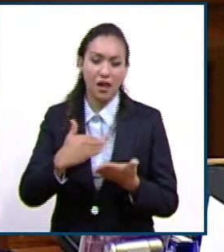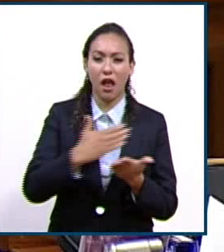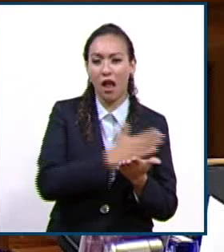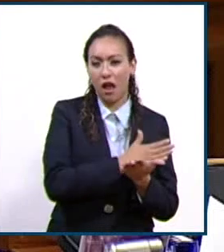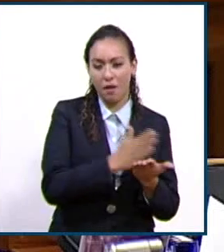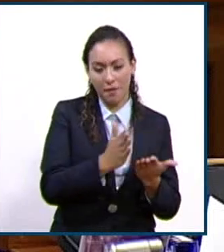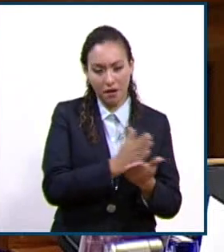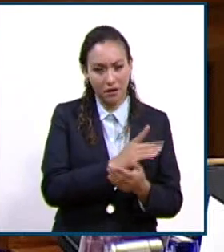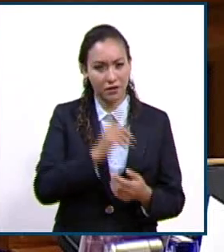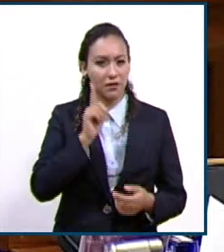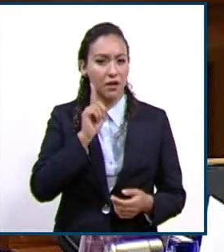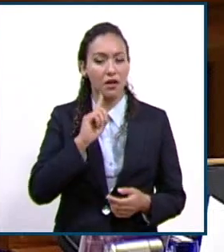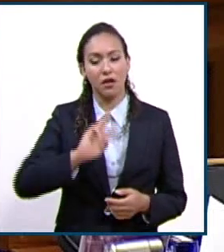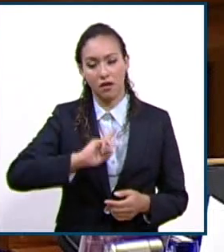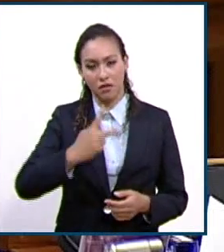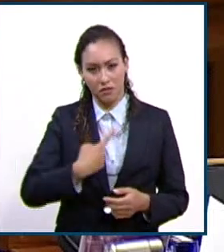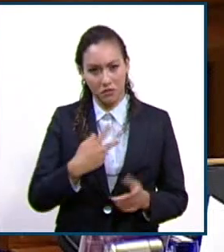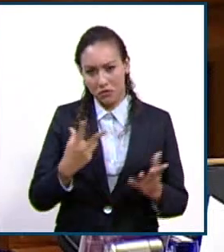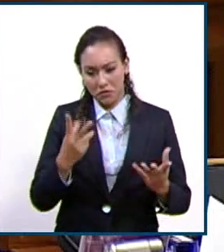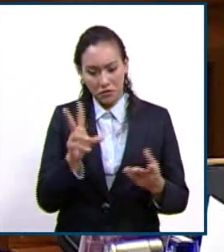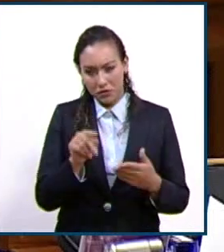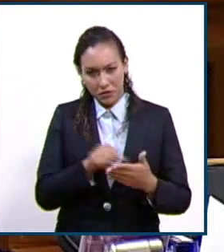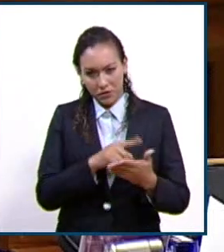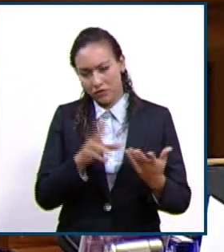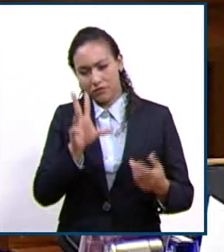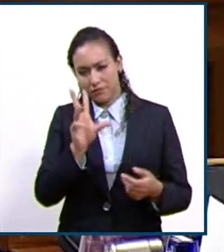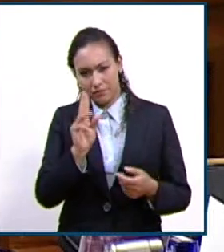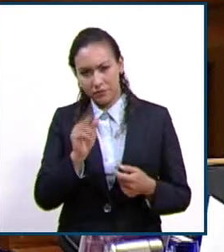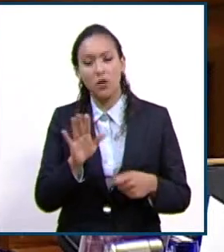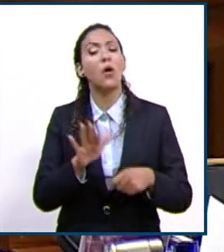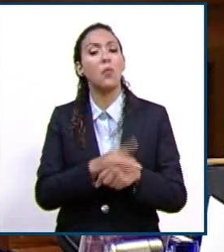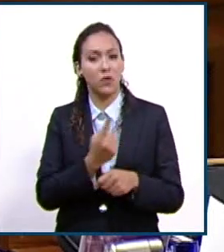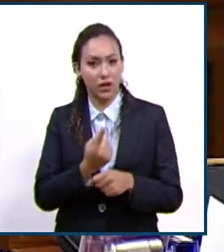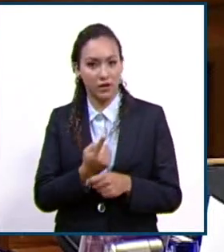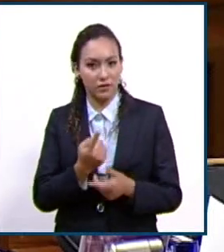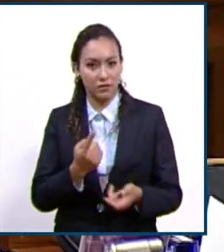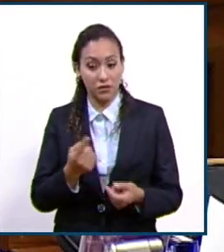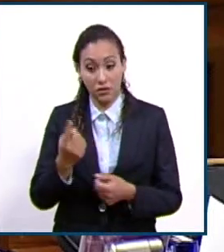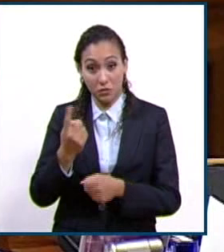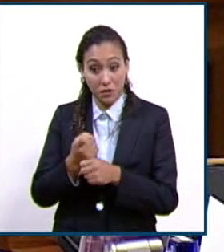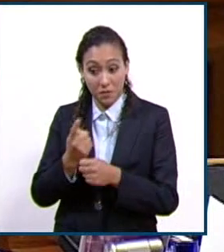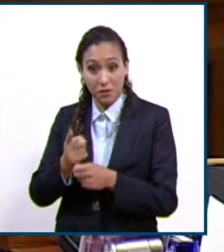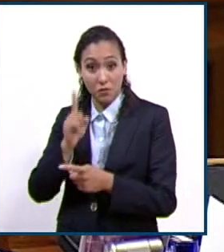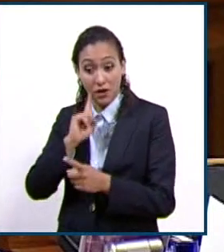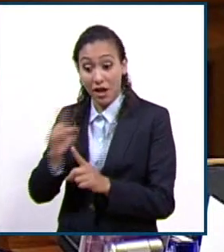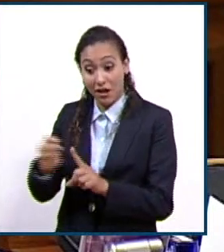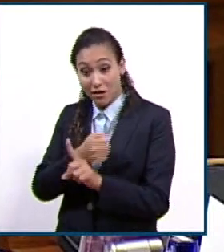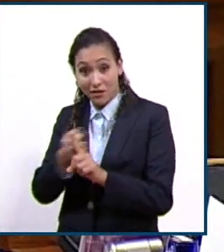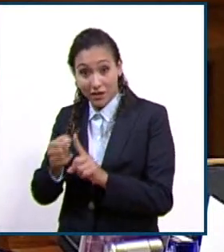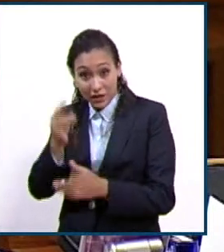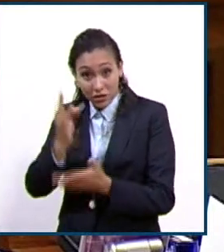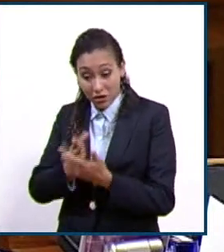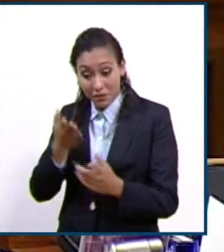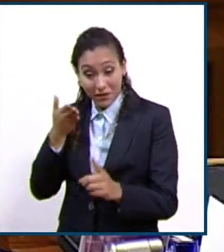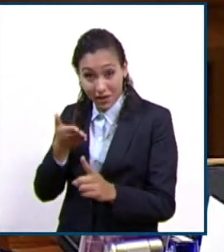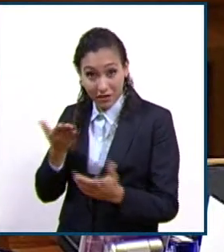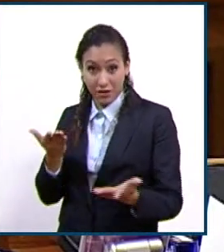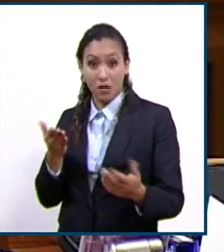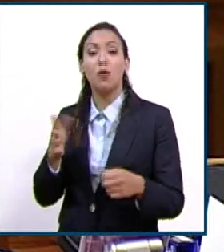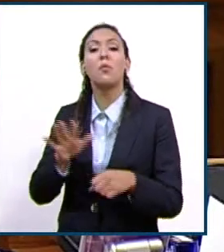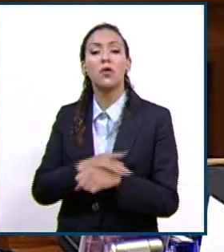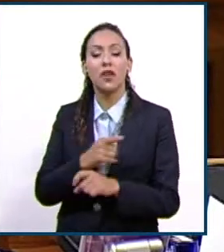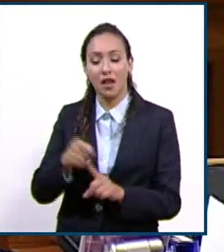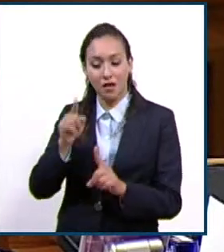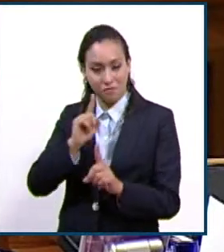binarias o de la diversidad sexogenérica, al contemplar que solamente las primeras pueden ser víctimas de violencia vicaria, ya que estos